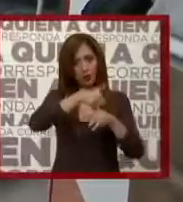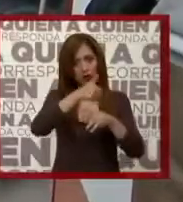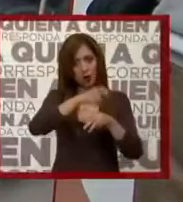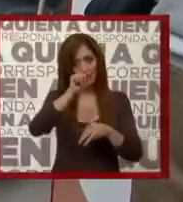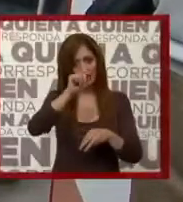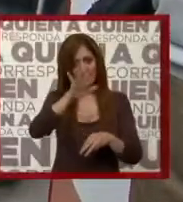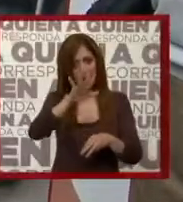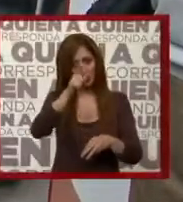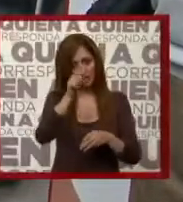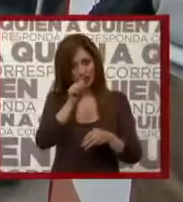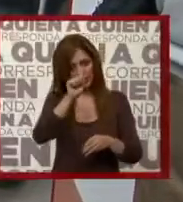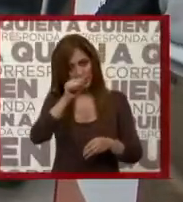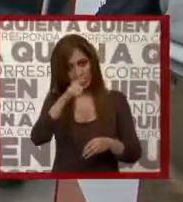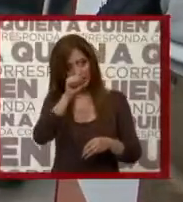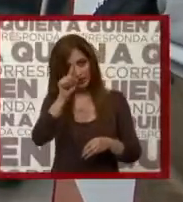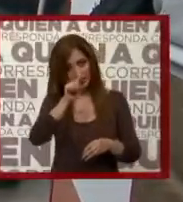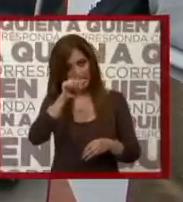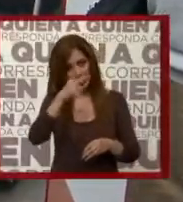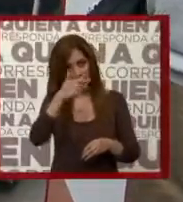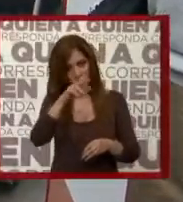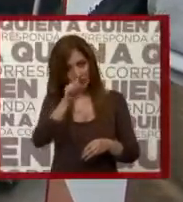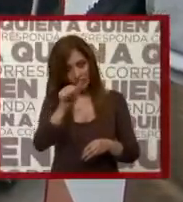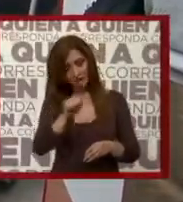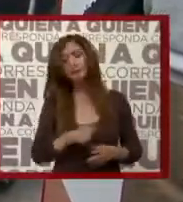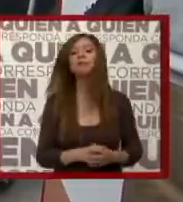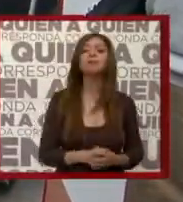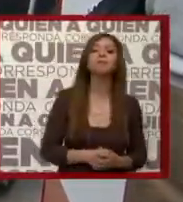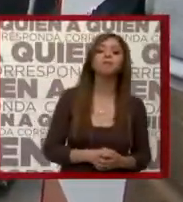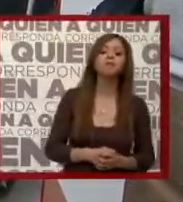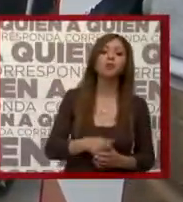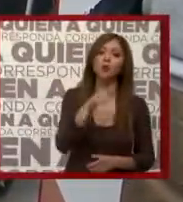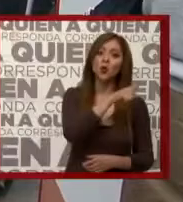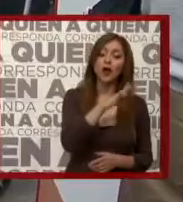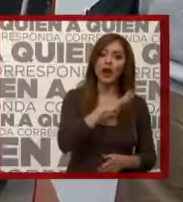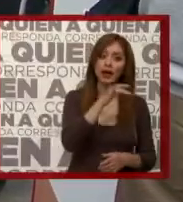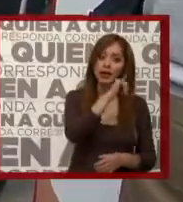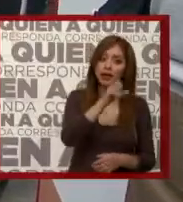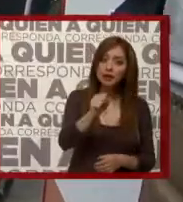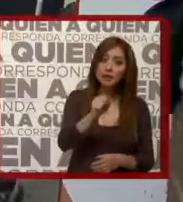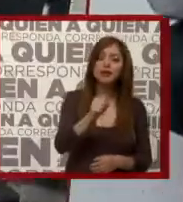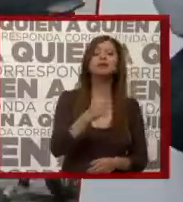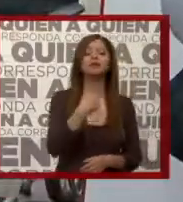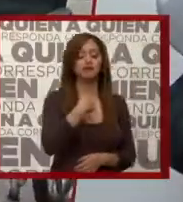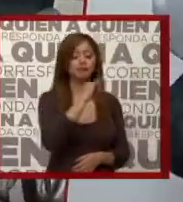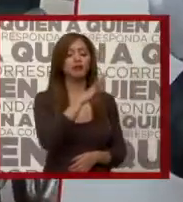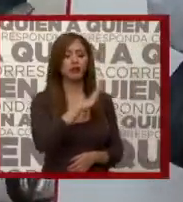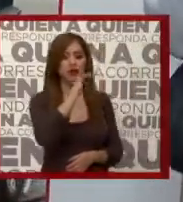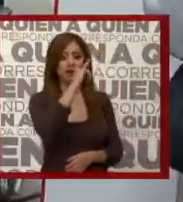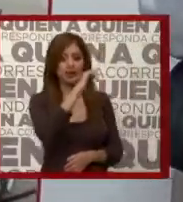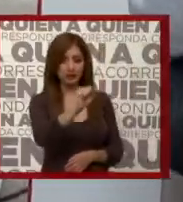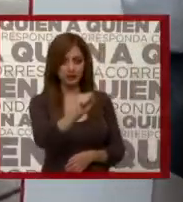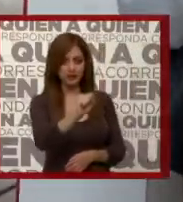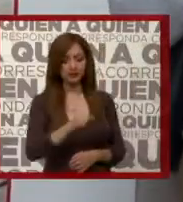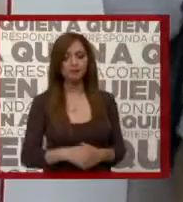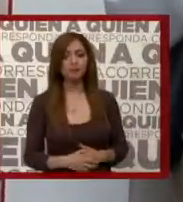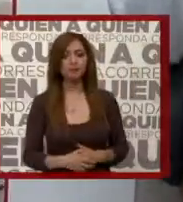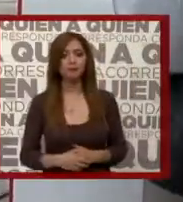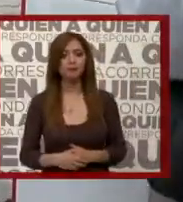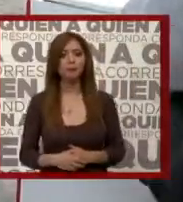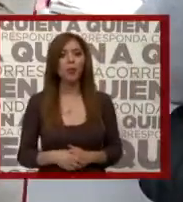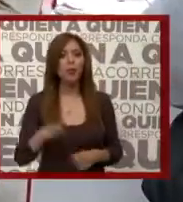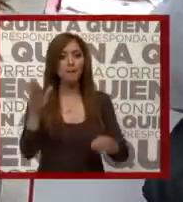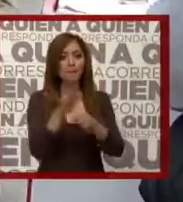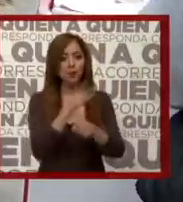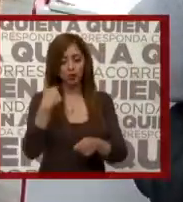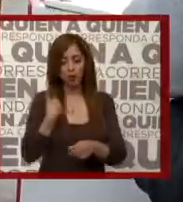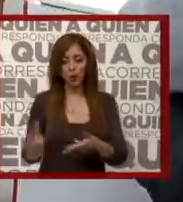¿Es derechohabiente del IMSS? Sí, soy derechohabiente del IMSS. Entonces, sí. Sí, entonces de ahí yo vine con ustedes.